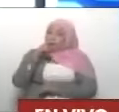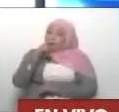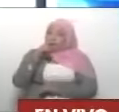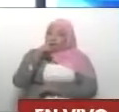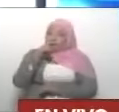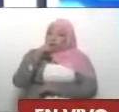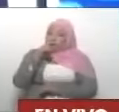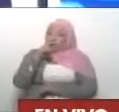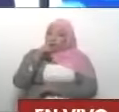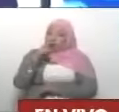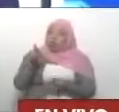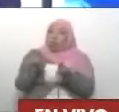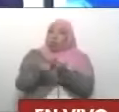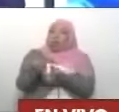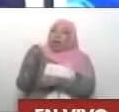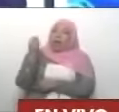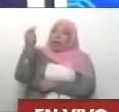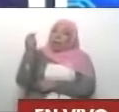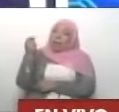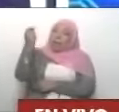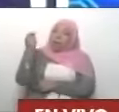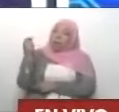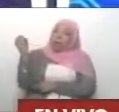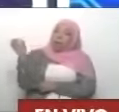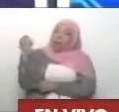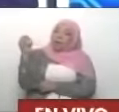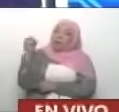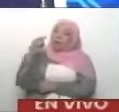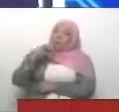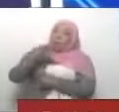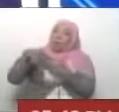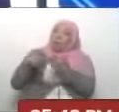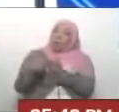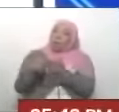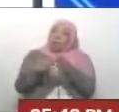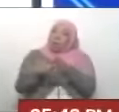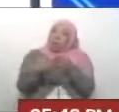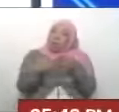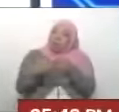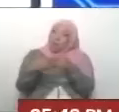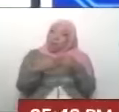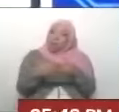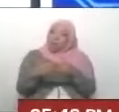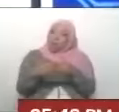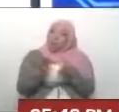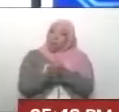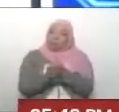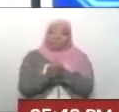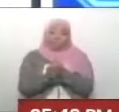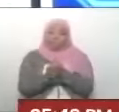Lo dicen los senadores del Congreso de los Estados Unidos, que no son muy amigos nuestros.